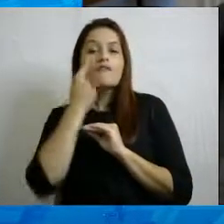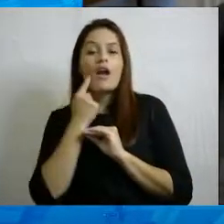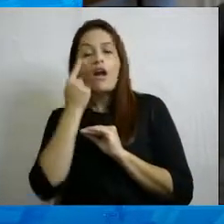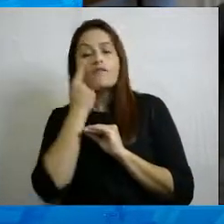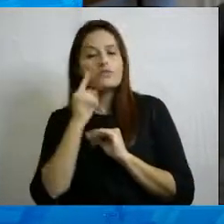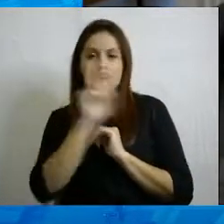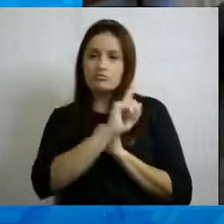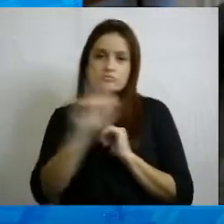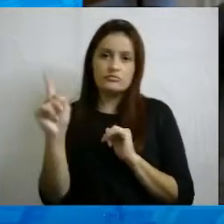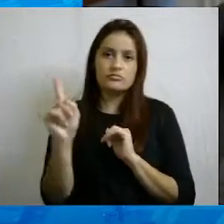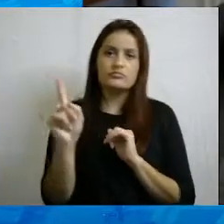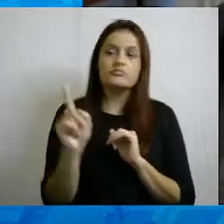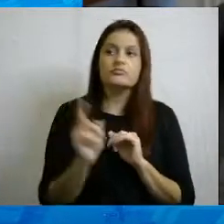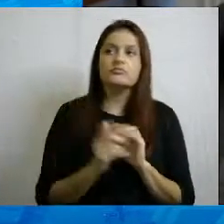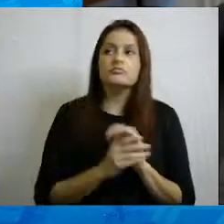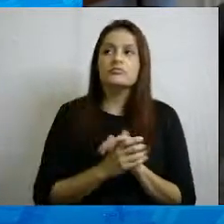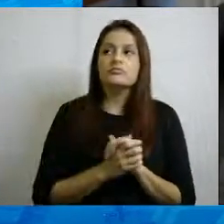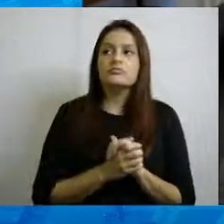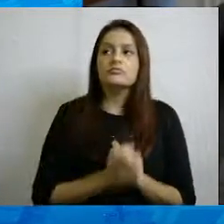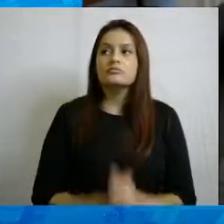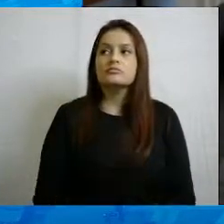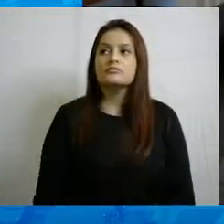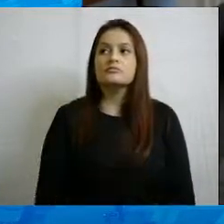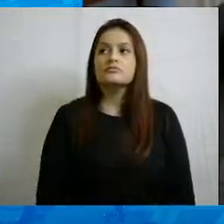lo estamos viendo. Eso es lo que estamos solicitando.